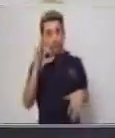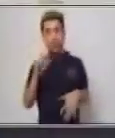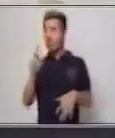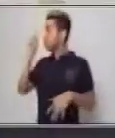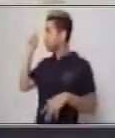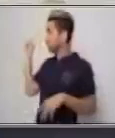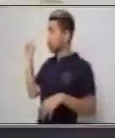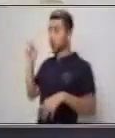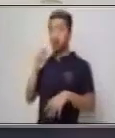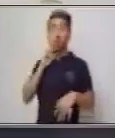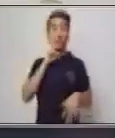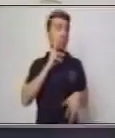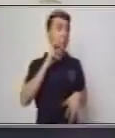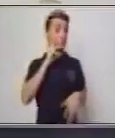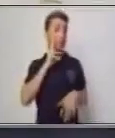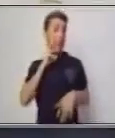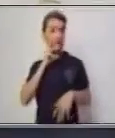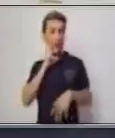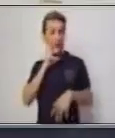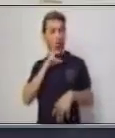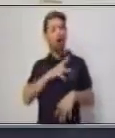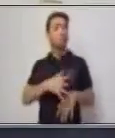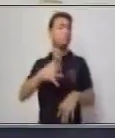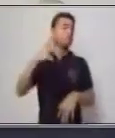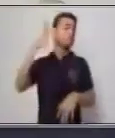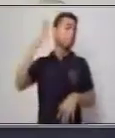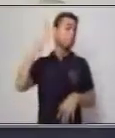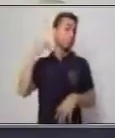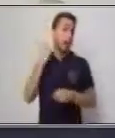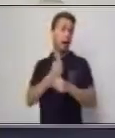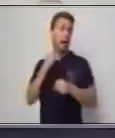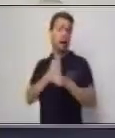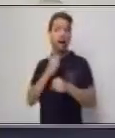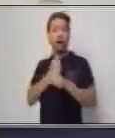que hace muchos años hubo un